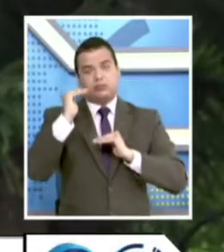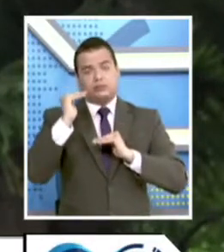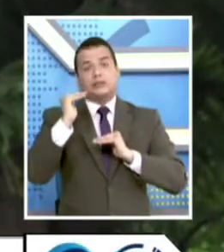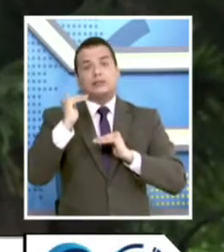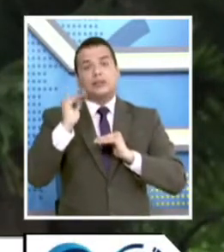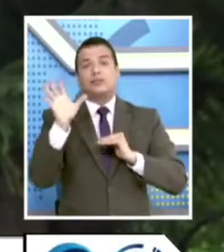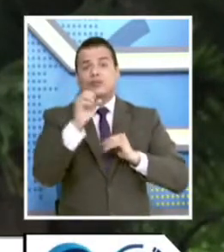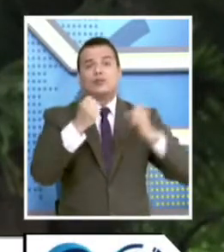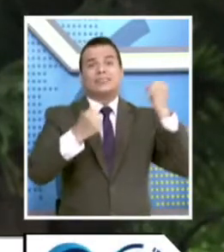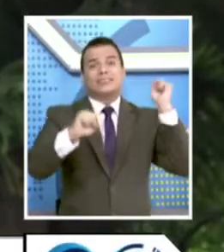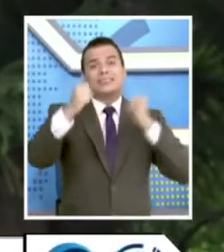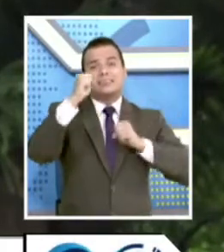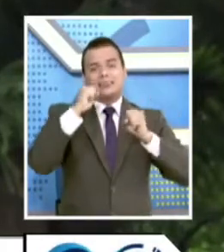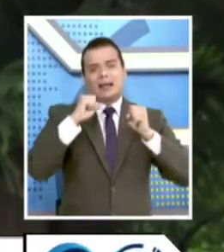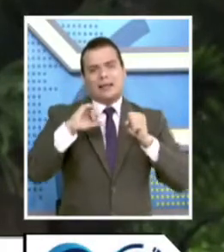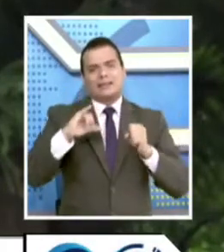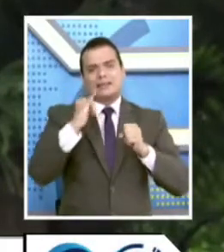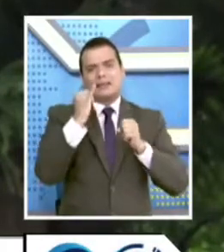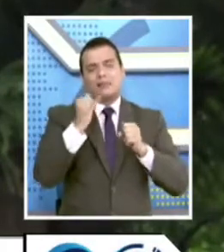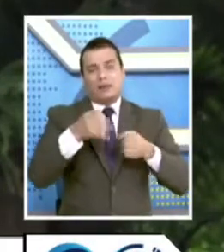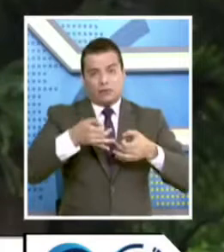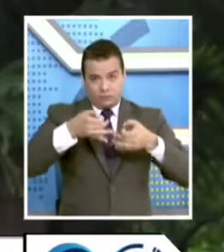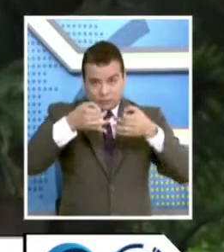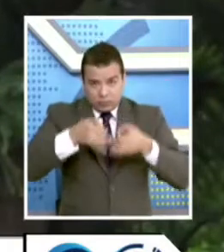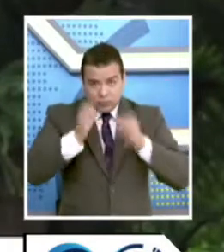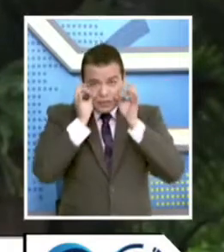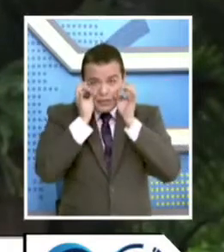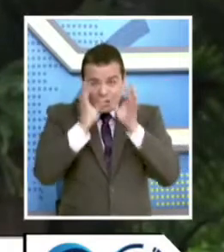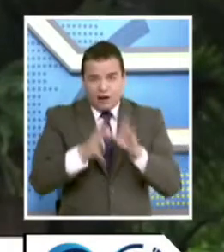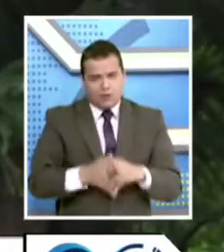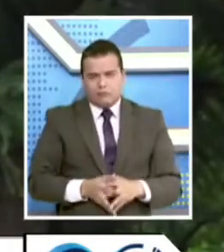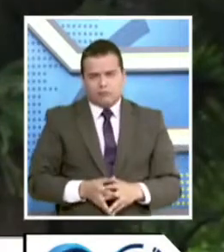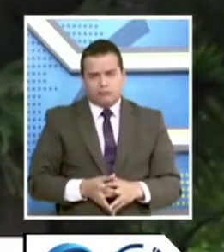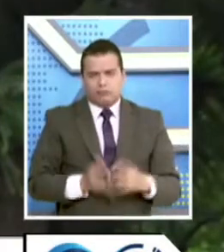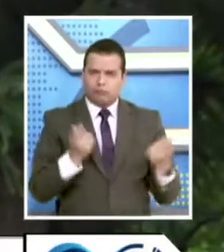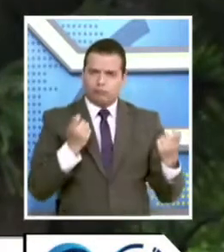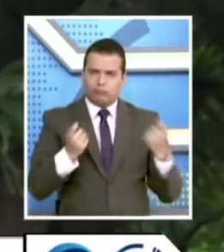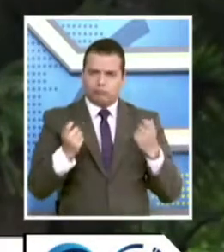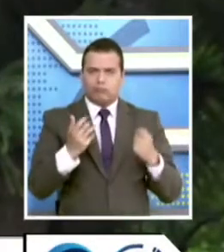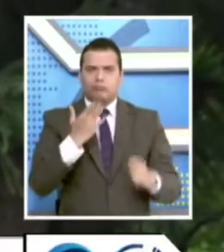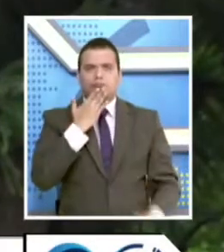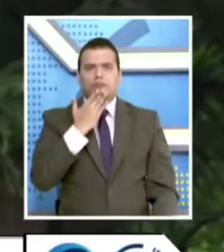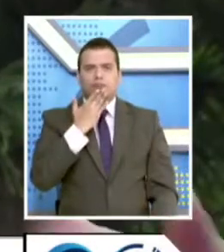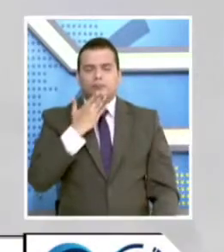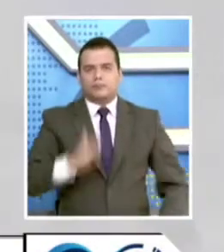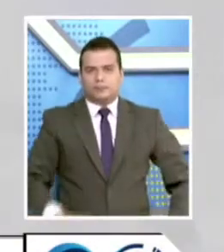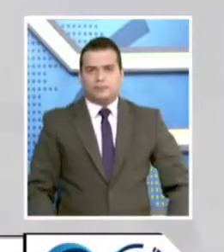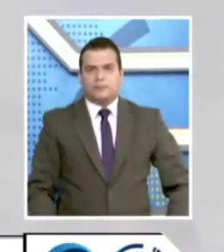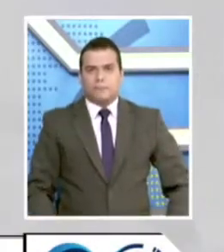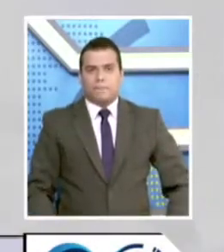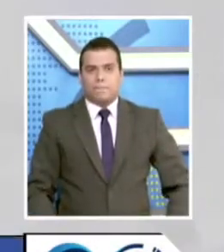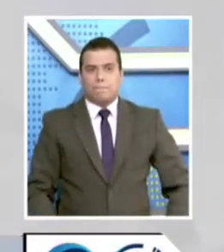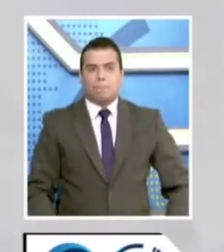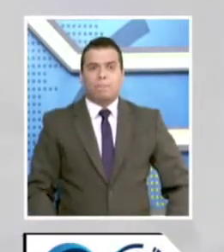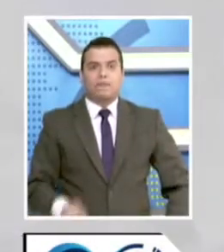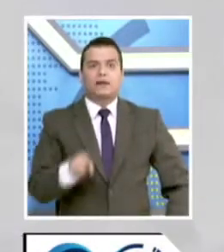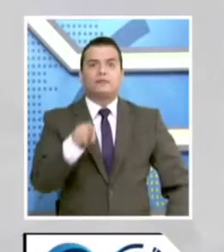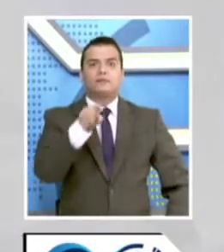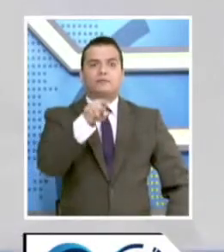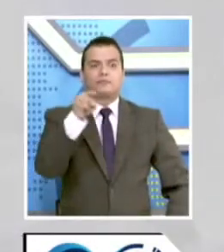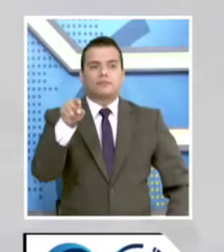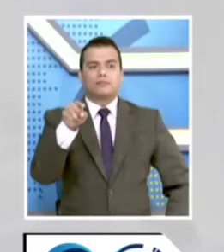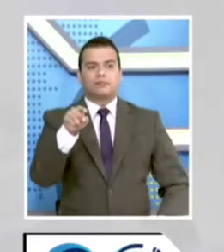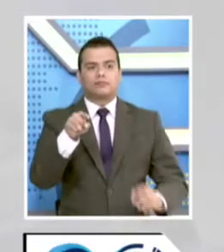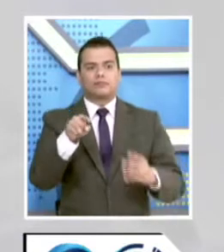asusta, no está desbordada la forma como está creciendo la curva en este momento. Mientras tanto, los casos de